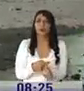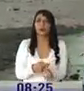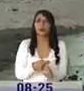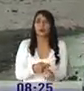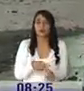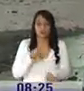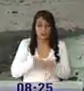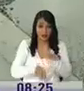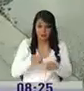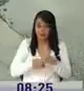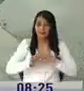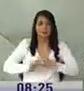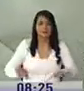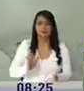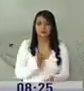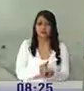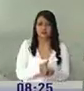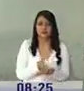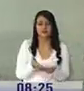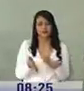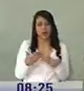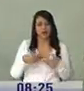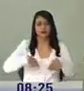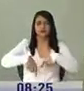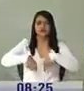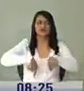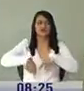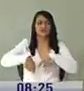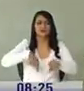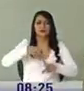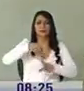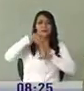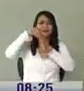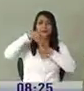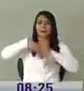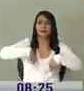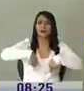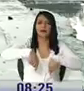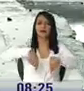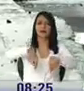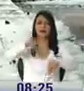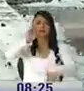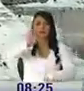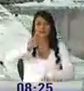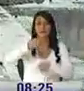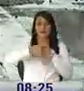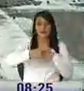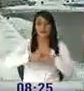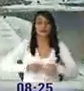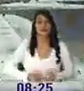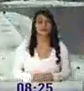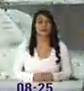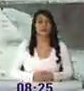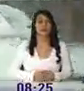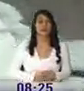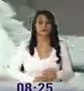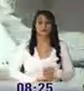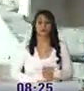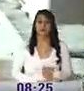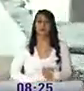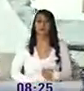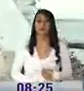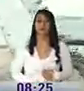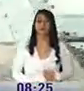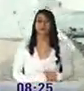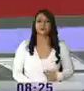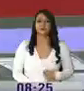del pavimento y facilitar la circulación de una de las principales arterias viales del sur de la capital informó Sofía de